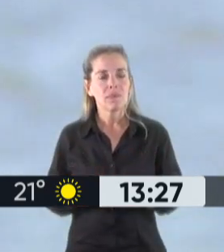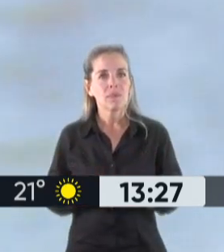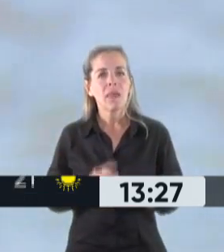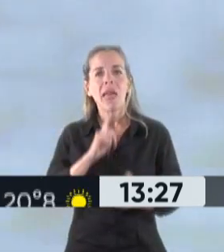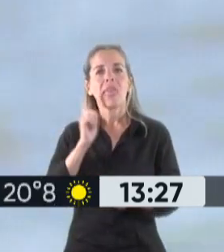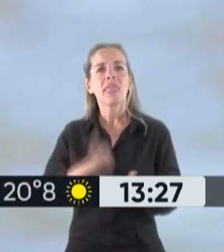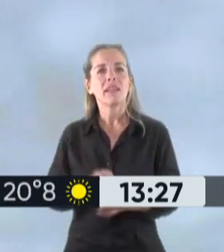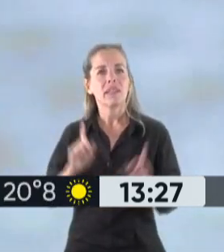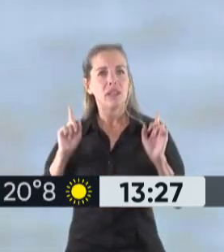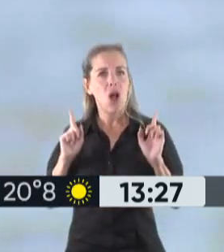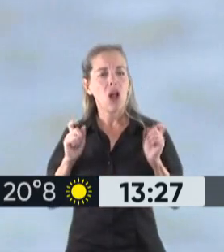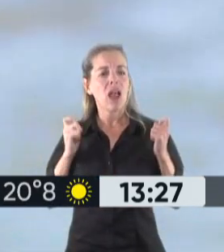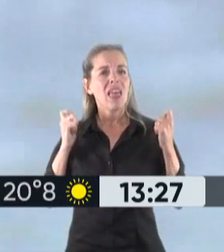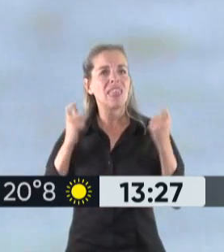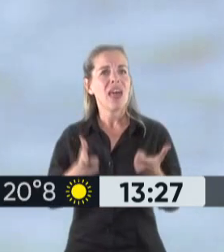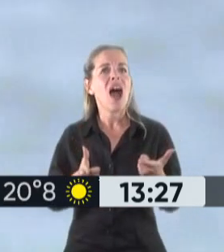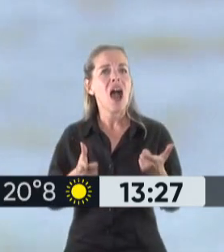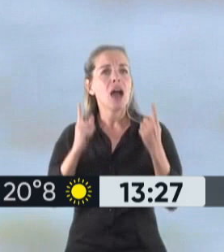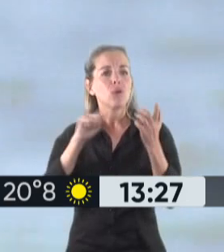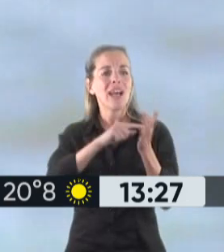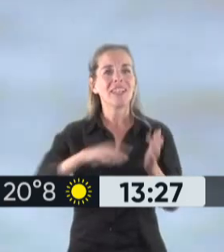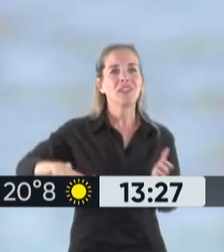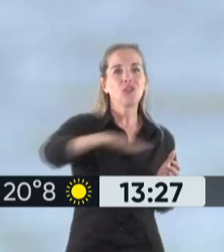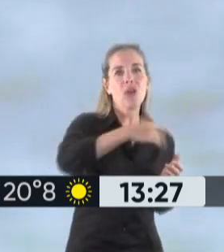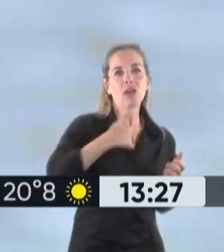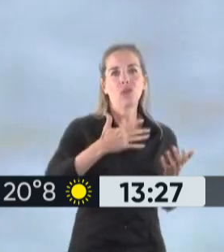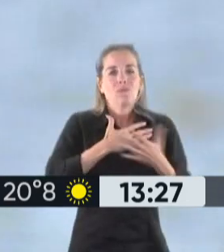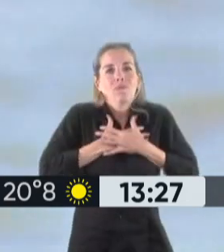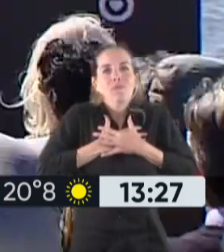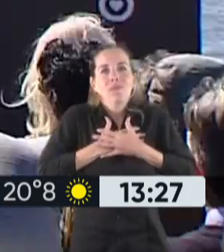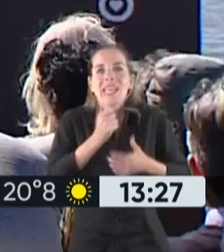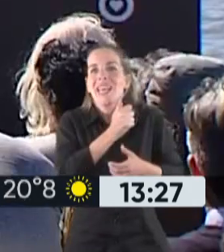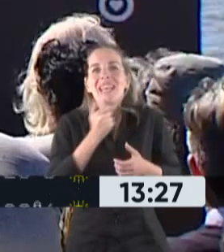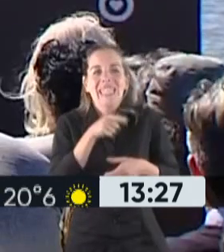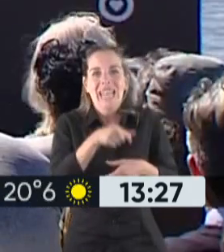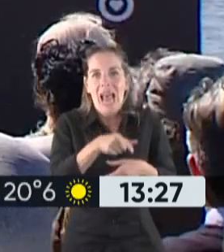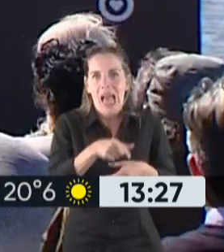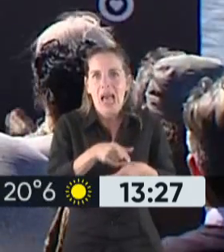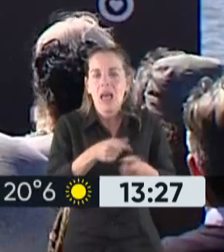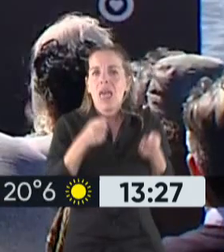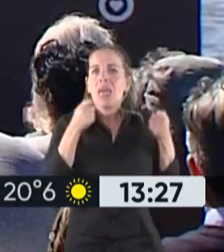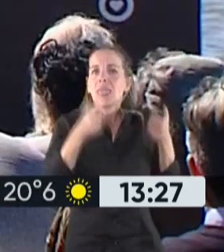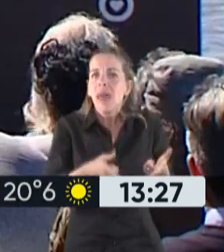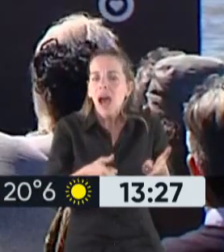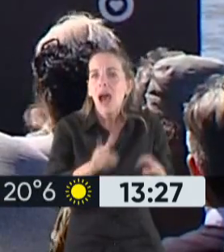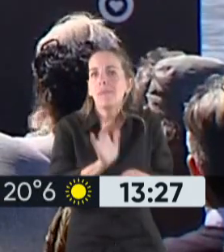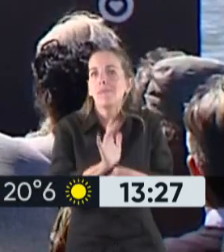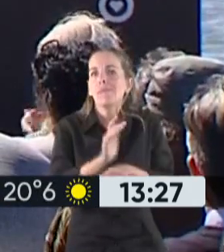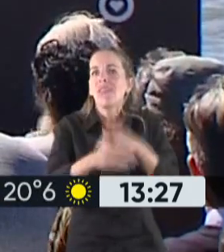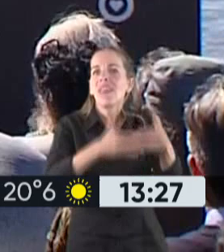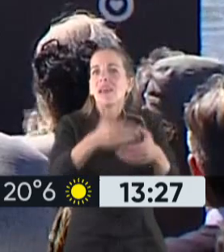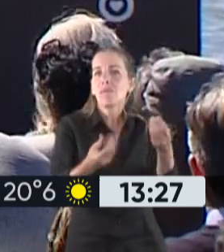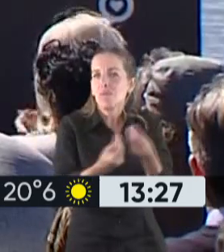genera un polo de desarrollo en una ciudad a la que quiero mucho, que es Ensenada. Es un polo de desarrollo donde